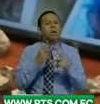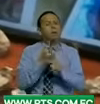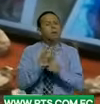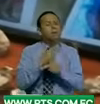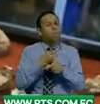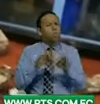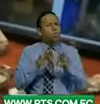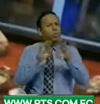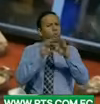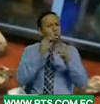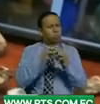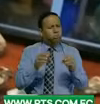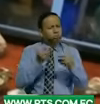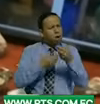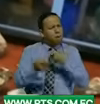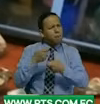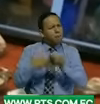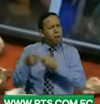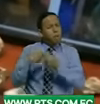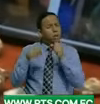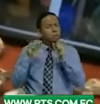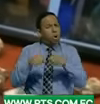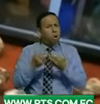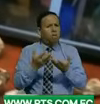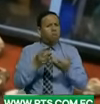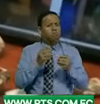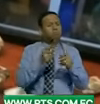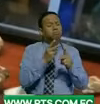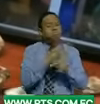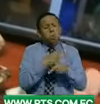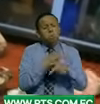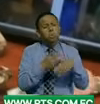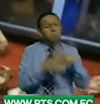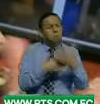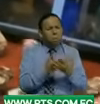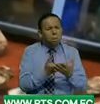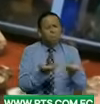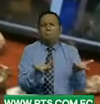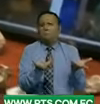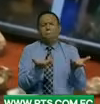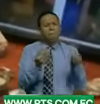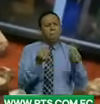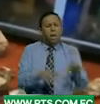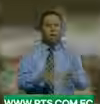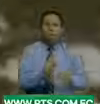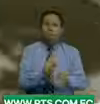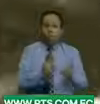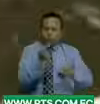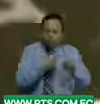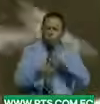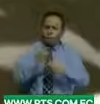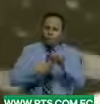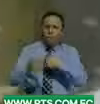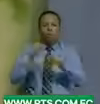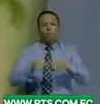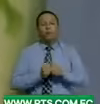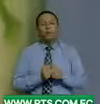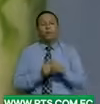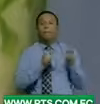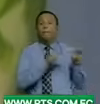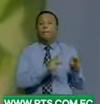que tengan un mercado y que no terminen en un proceso productivo y que luego se queden colgados con su producto. Este plan contribuye a